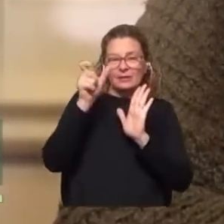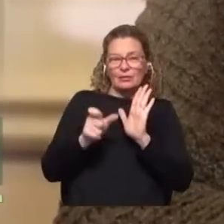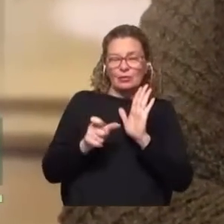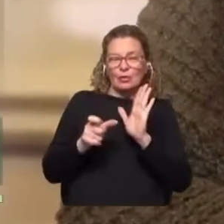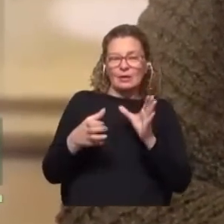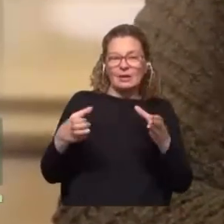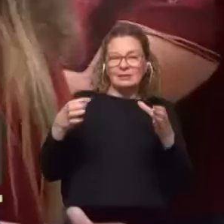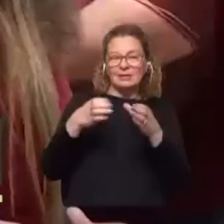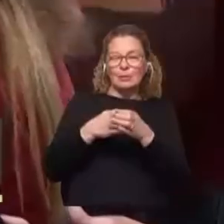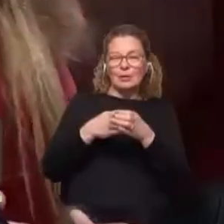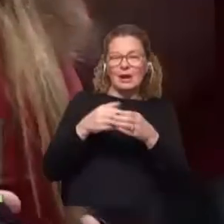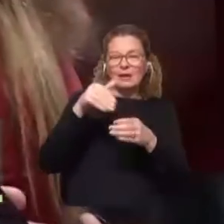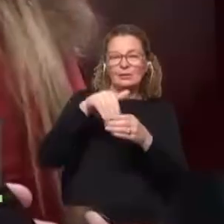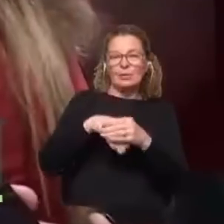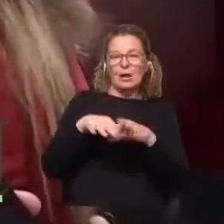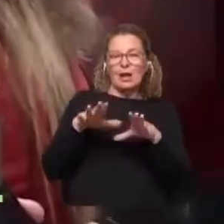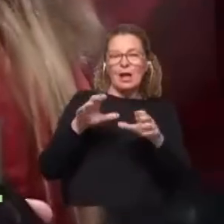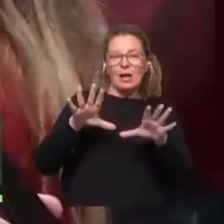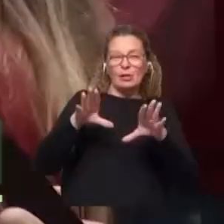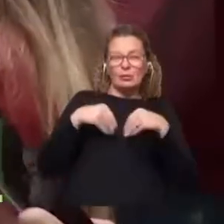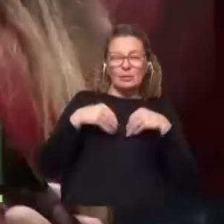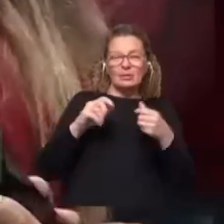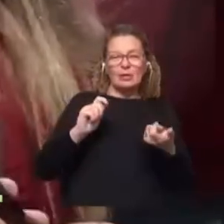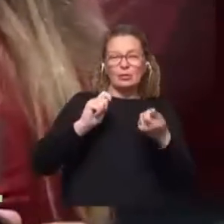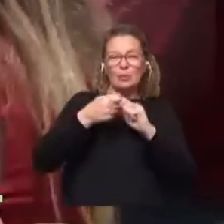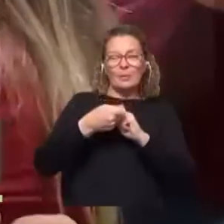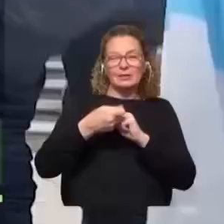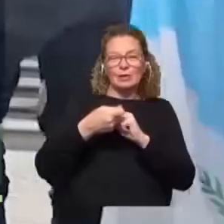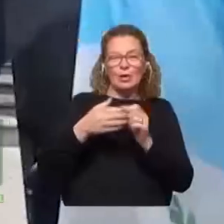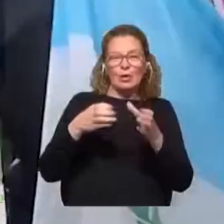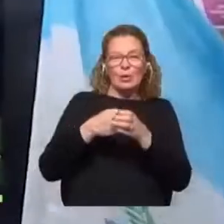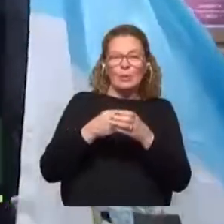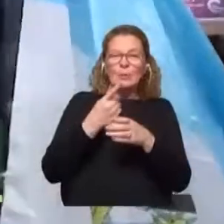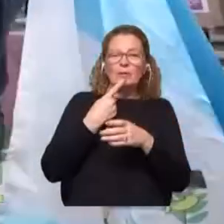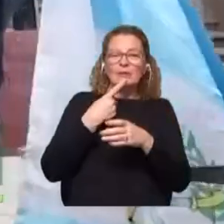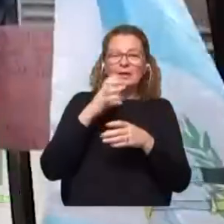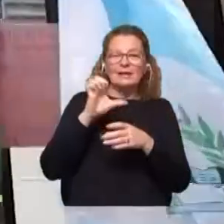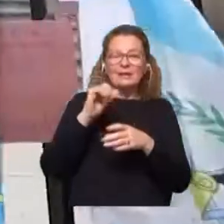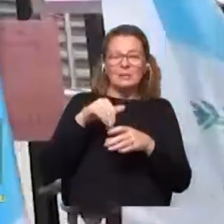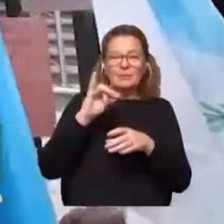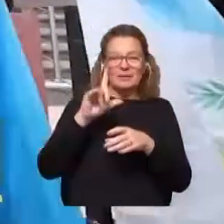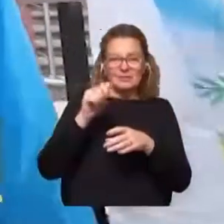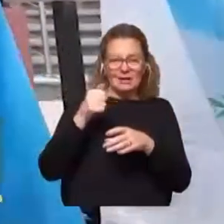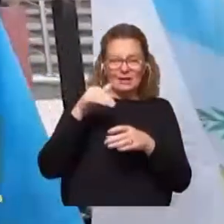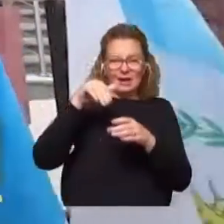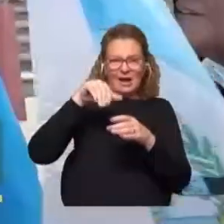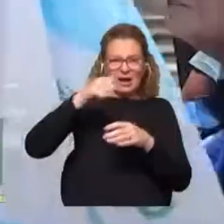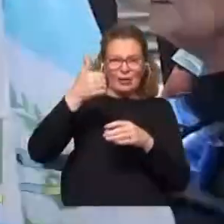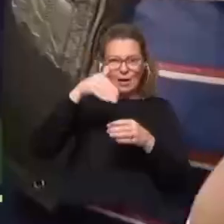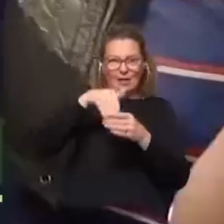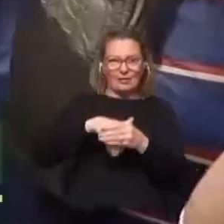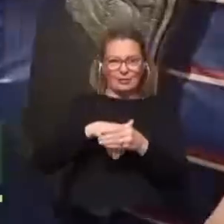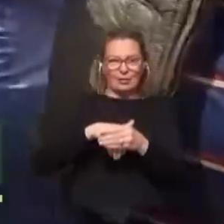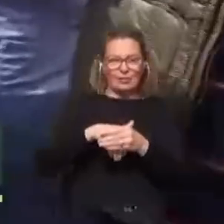supremo electoral acatar a la suspensión temporal del movimiento semilla la bancada con la que Arévalo ganó las elecciones presidenciales